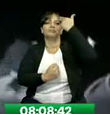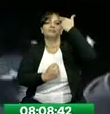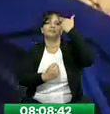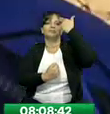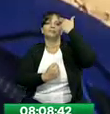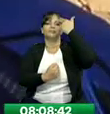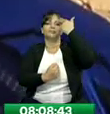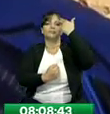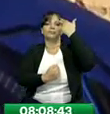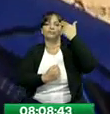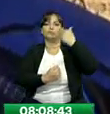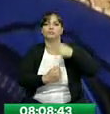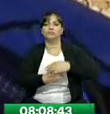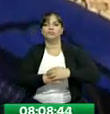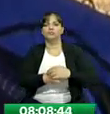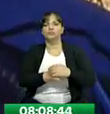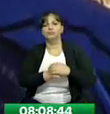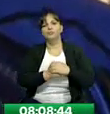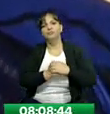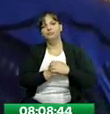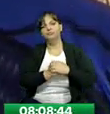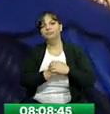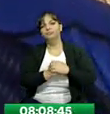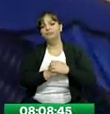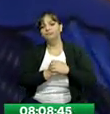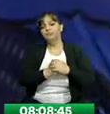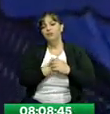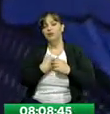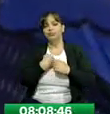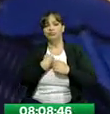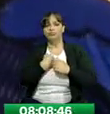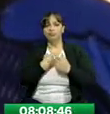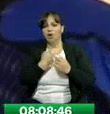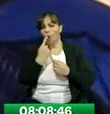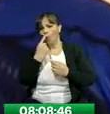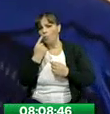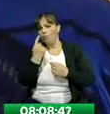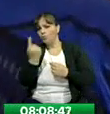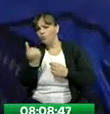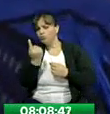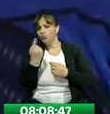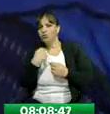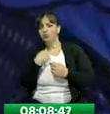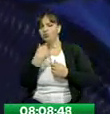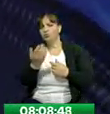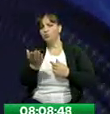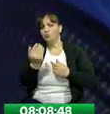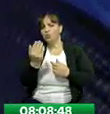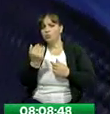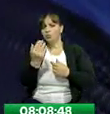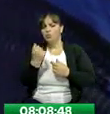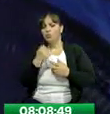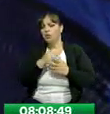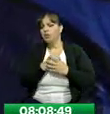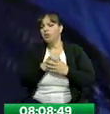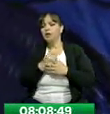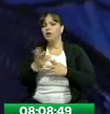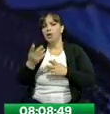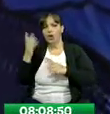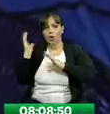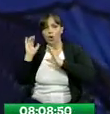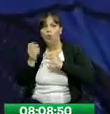poco así dentro como estaba uno solo y el otro otro estaba por ahí